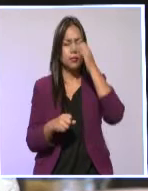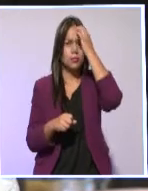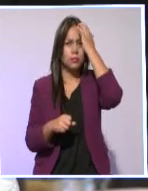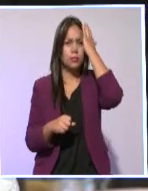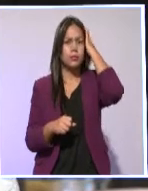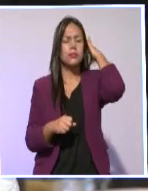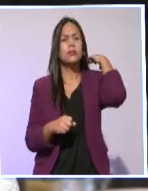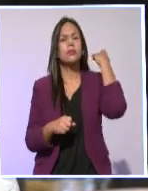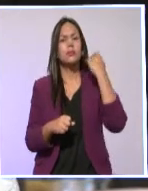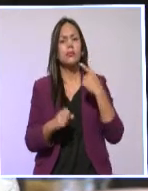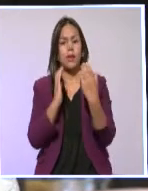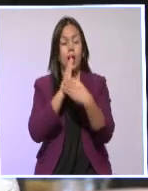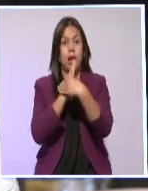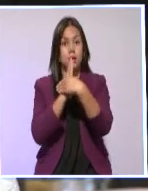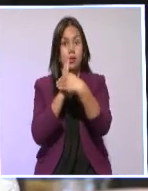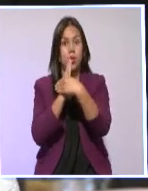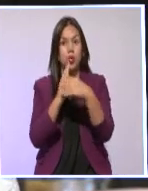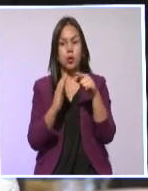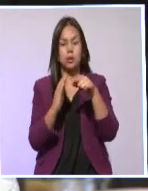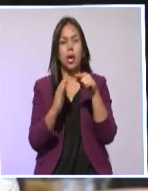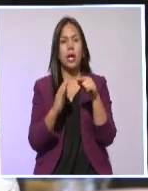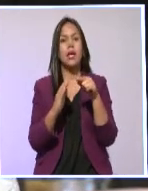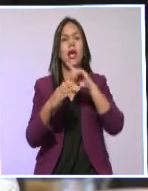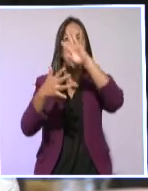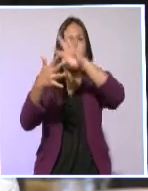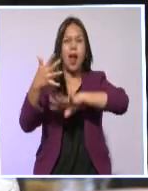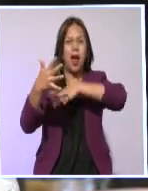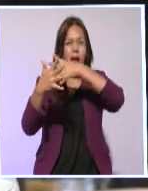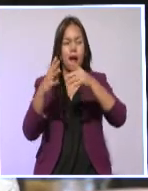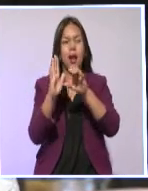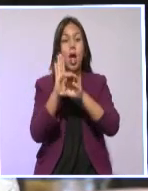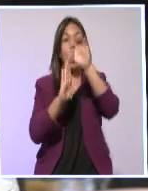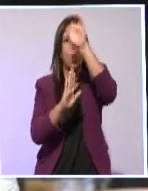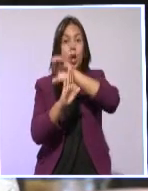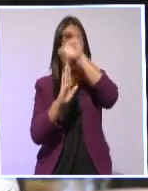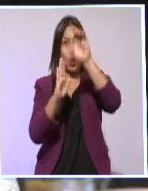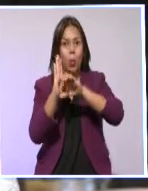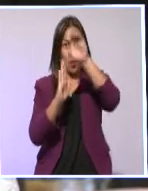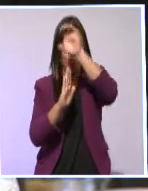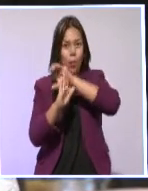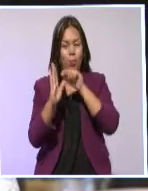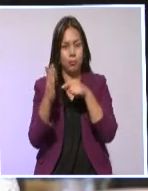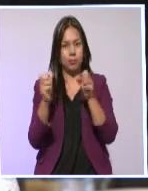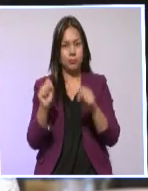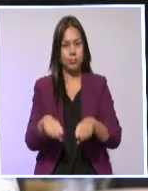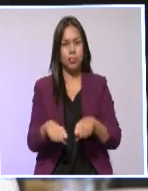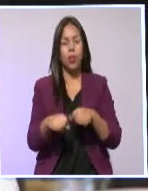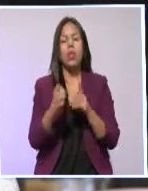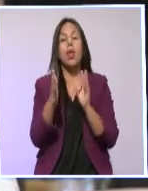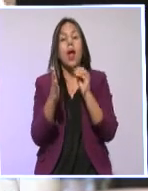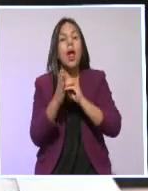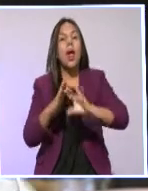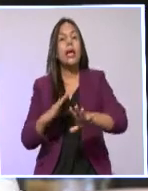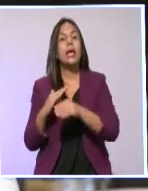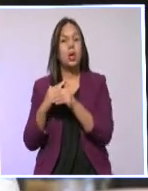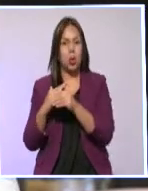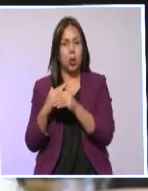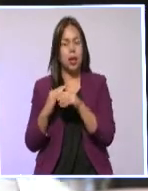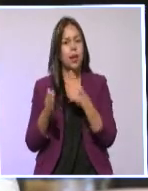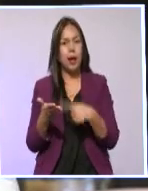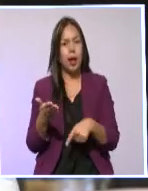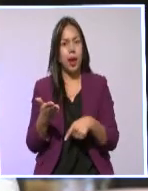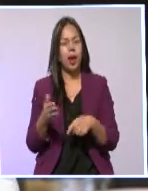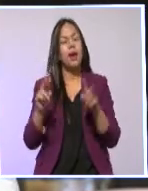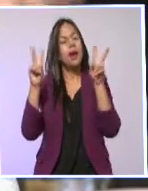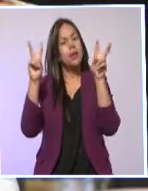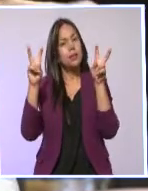módulos de educación en el currículo nacional y en las instituciones educativas a escala nacional, porque se supone